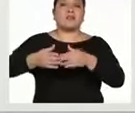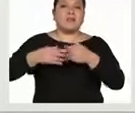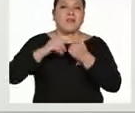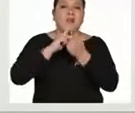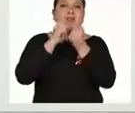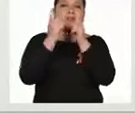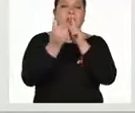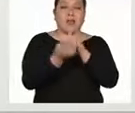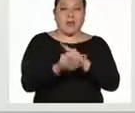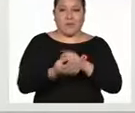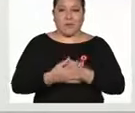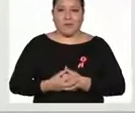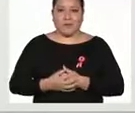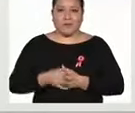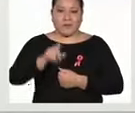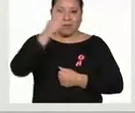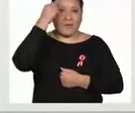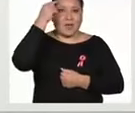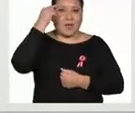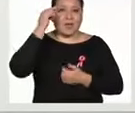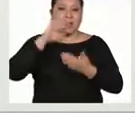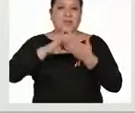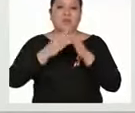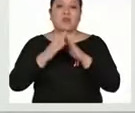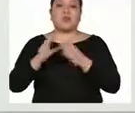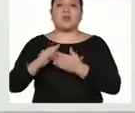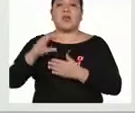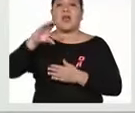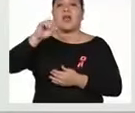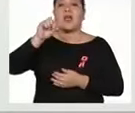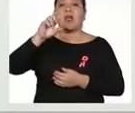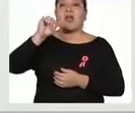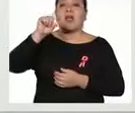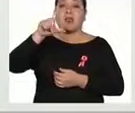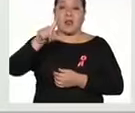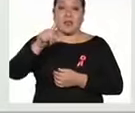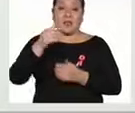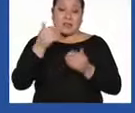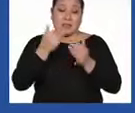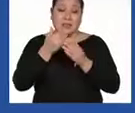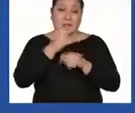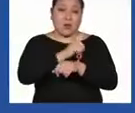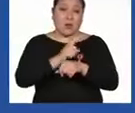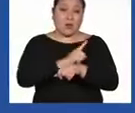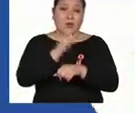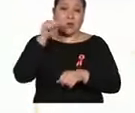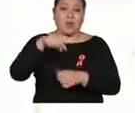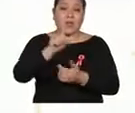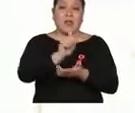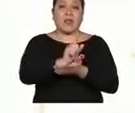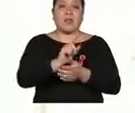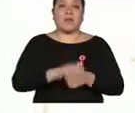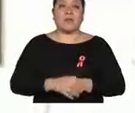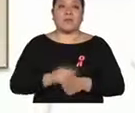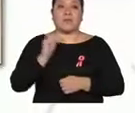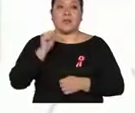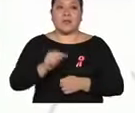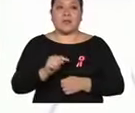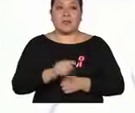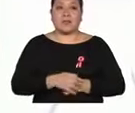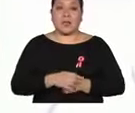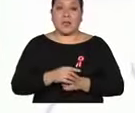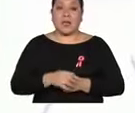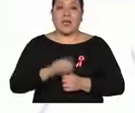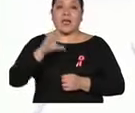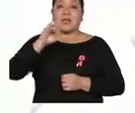en transformación. Piensa en la ciudad de Caral, ubicada a unas horas de Lima. La